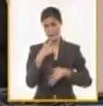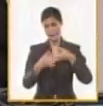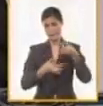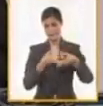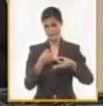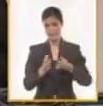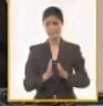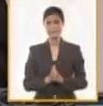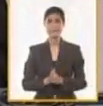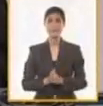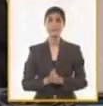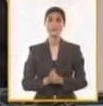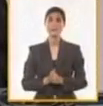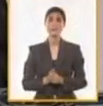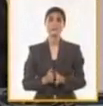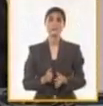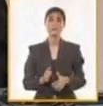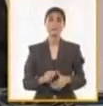que